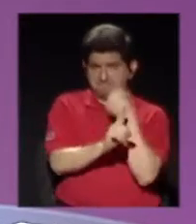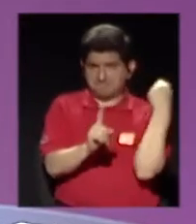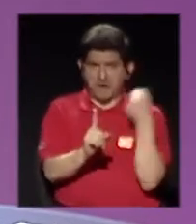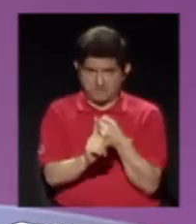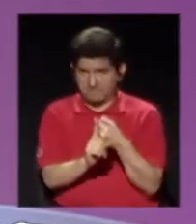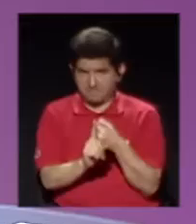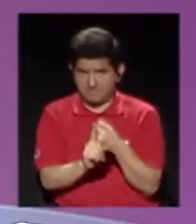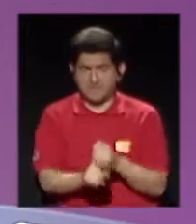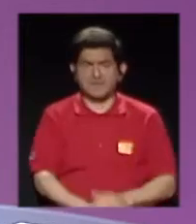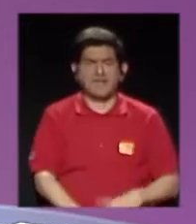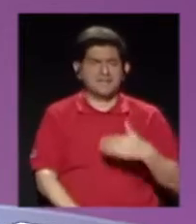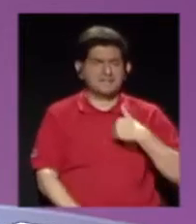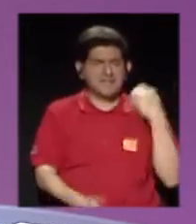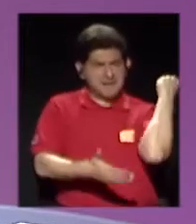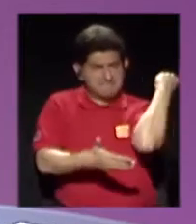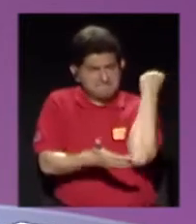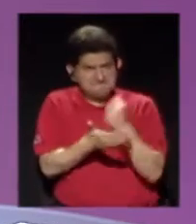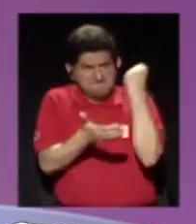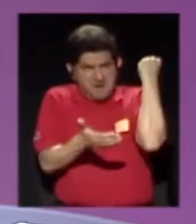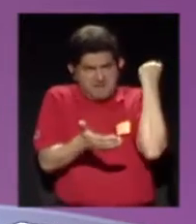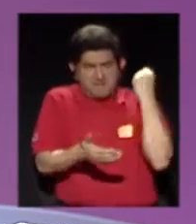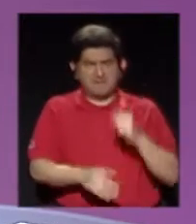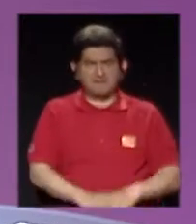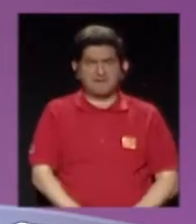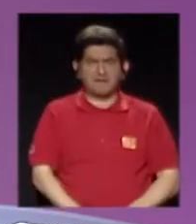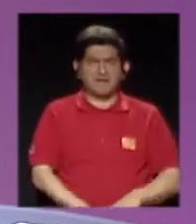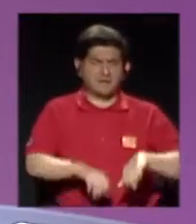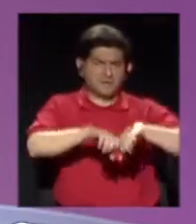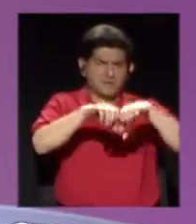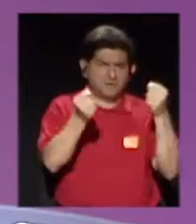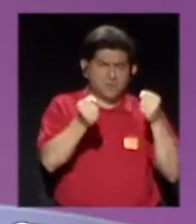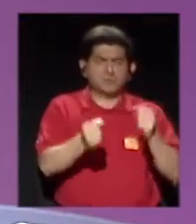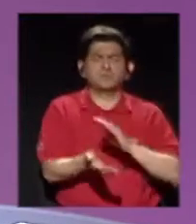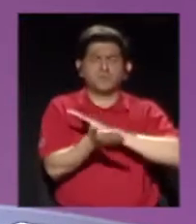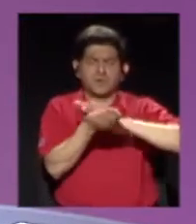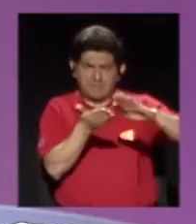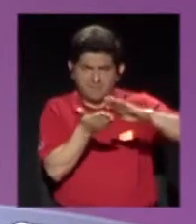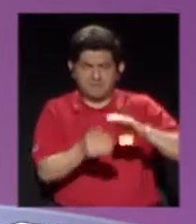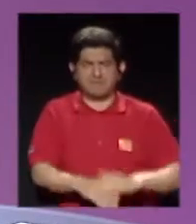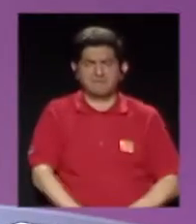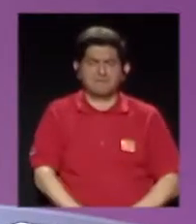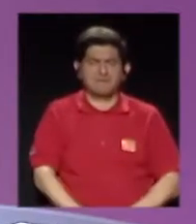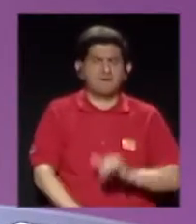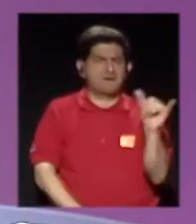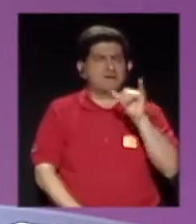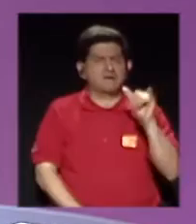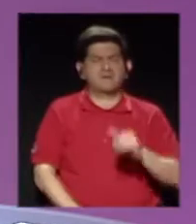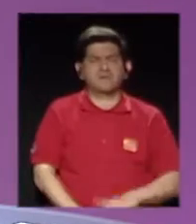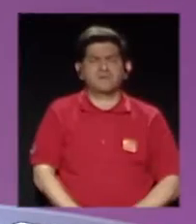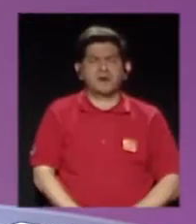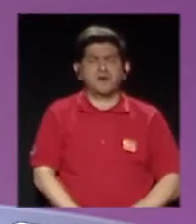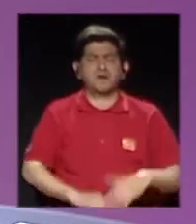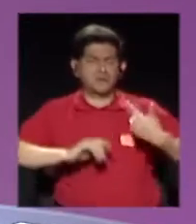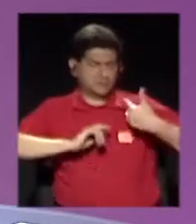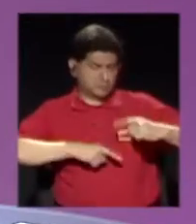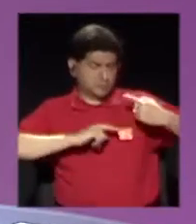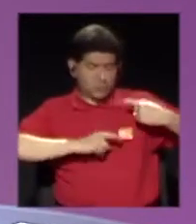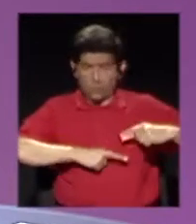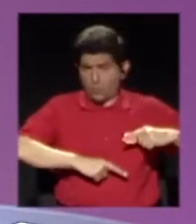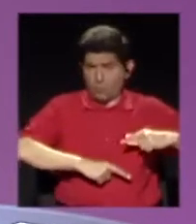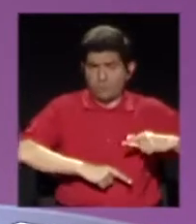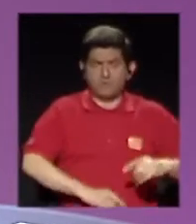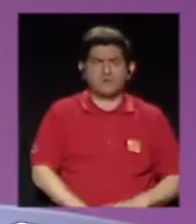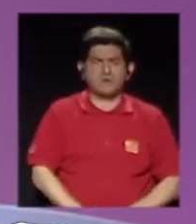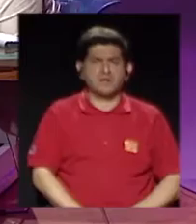las huellas de la ruptura de su dignidad trae consigo el dolor trae consigo